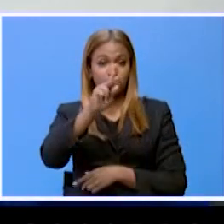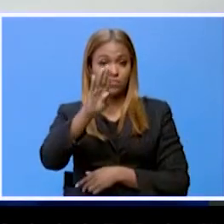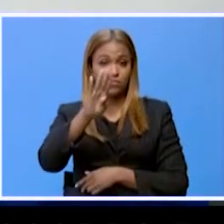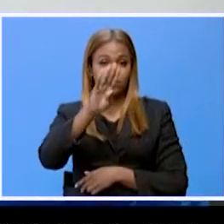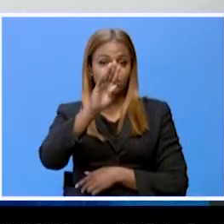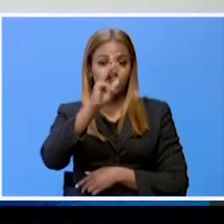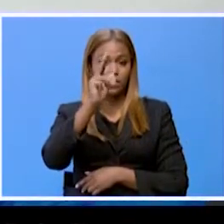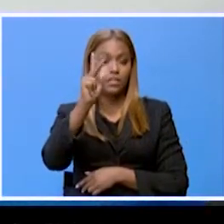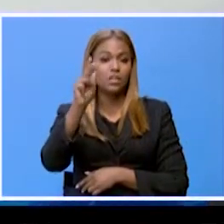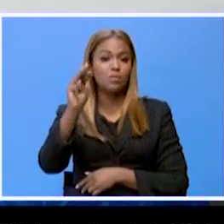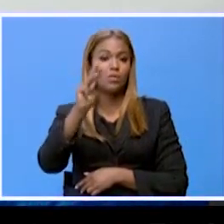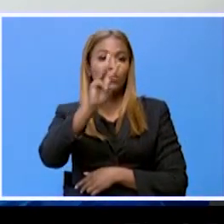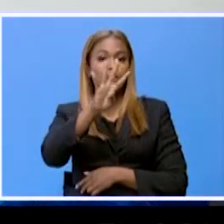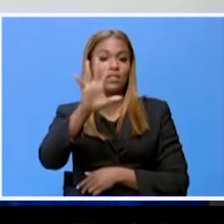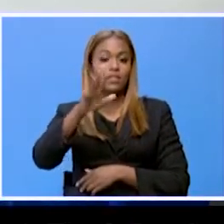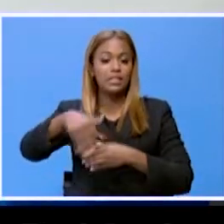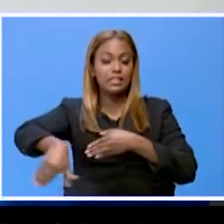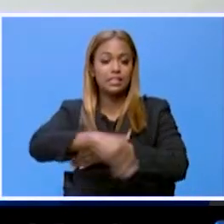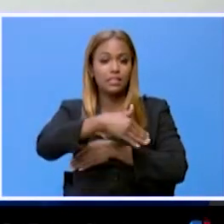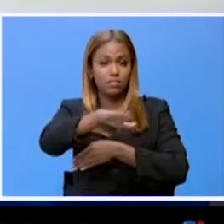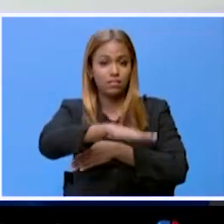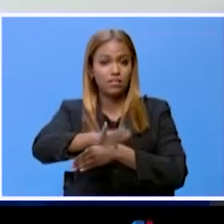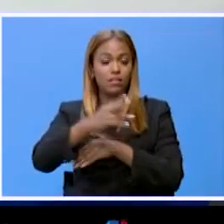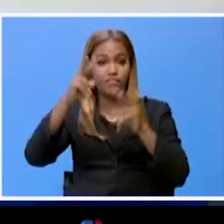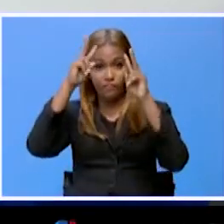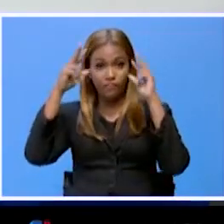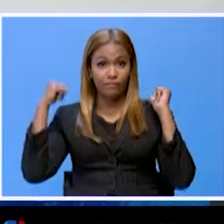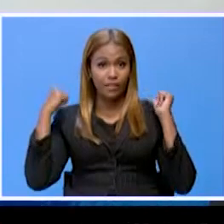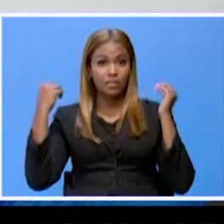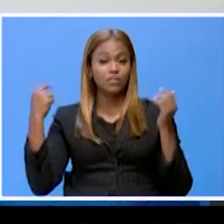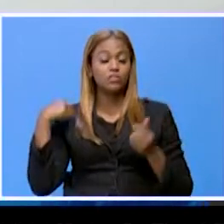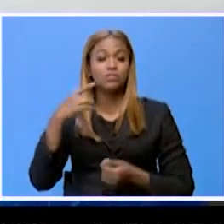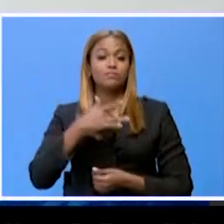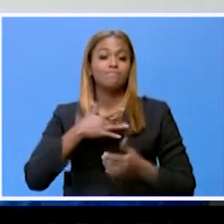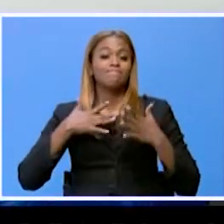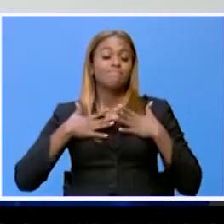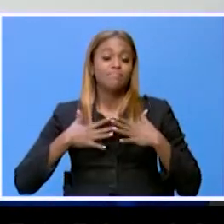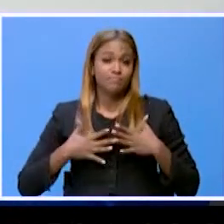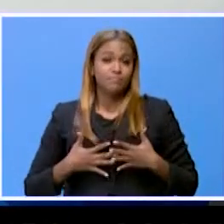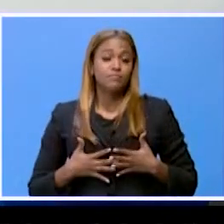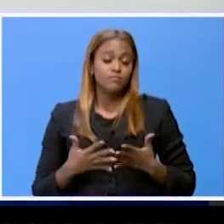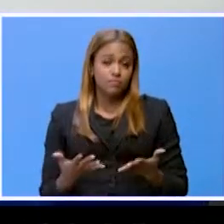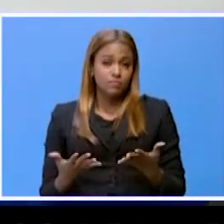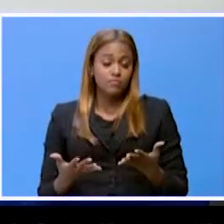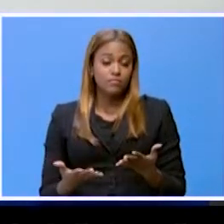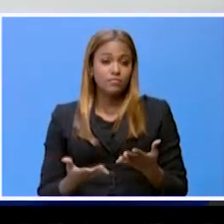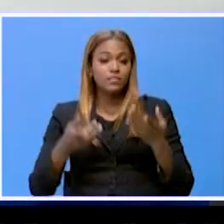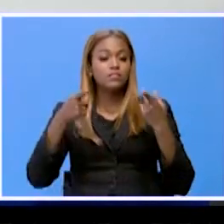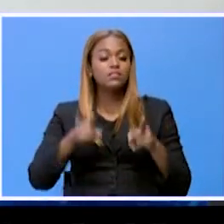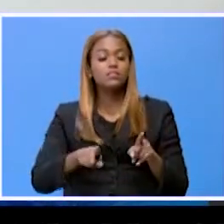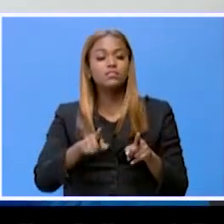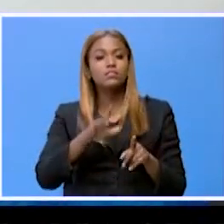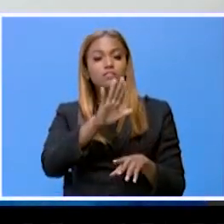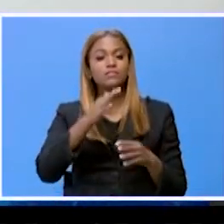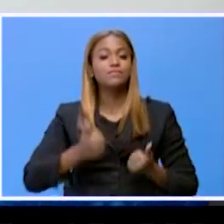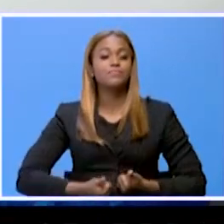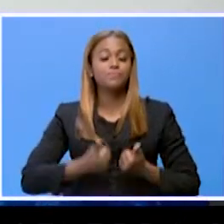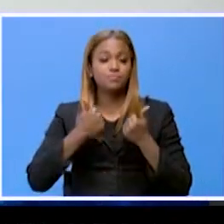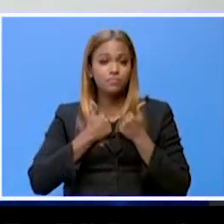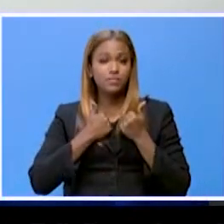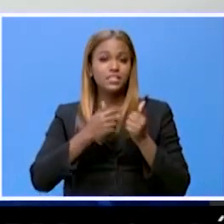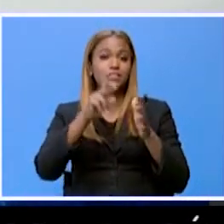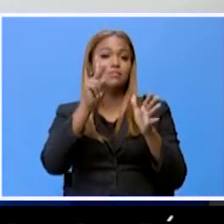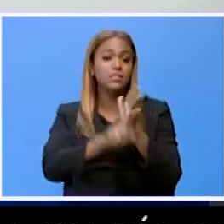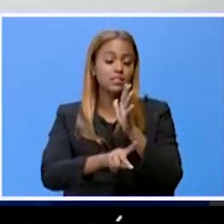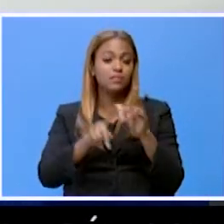y estamos consternados, sobre todo que son personas de fe, que profesan la fe cristiana, que fueron impactados y su vida fue